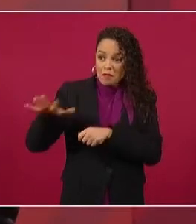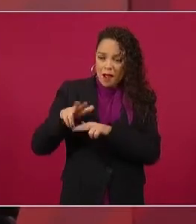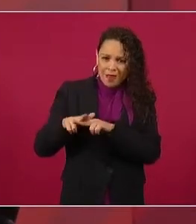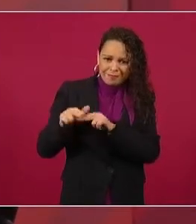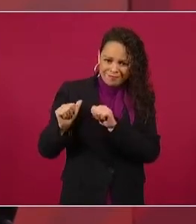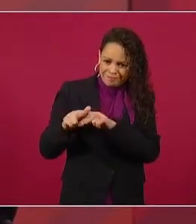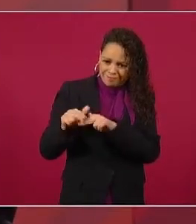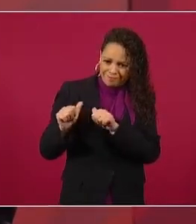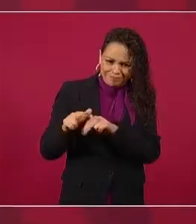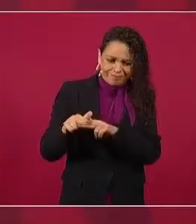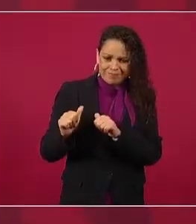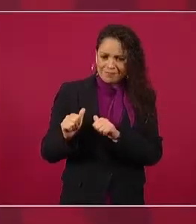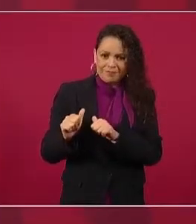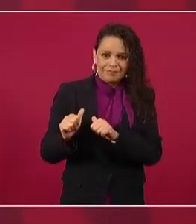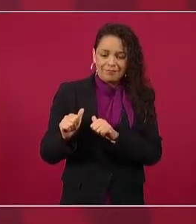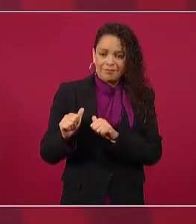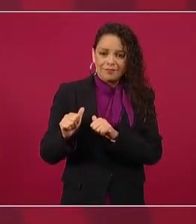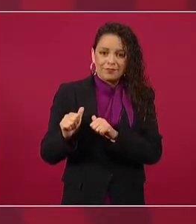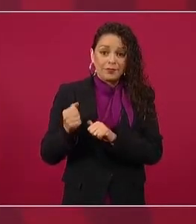Eso es